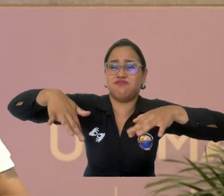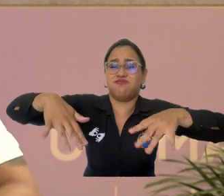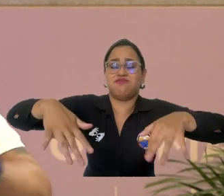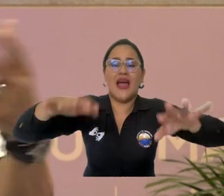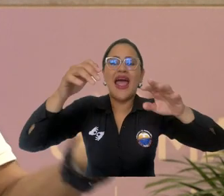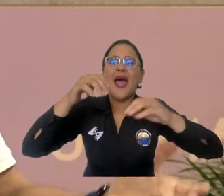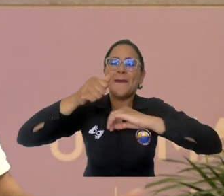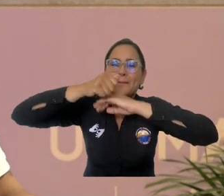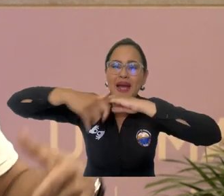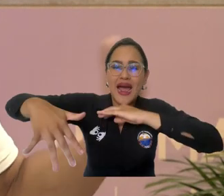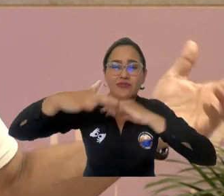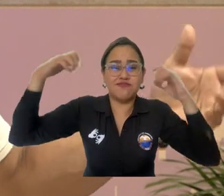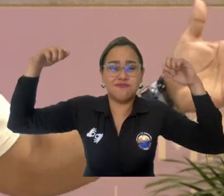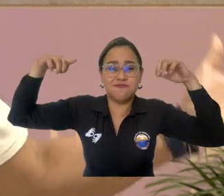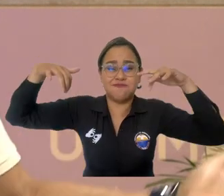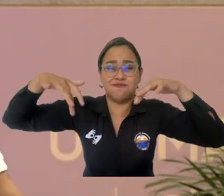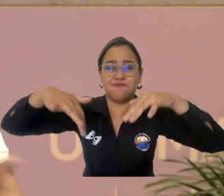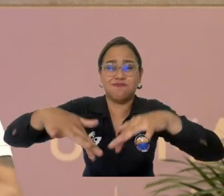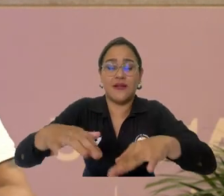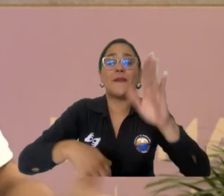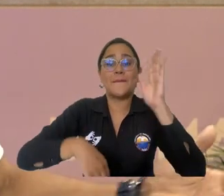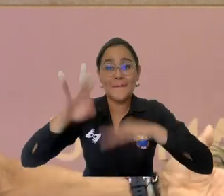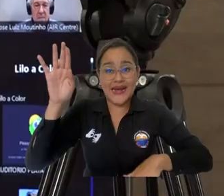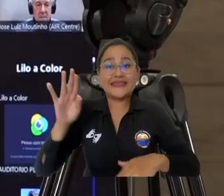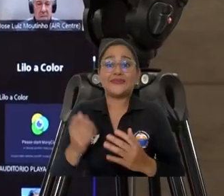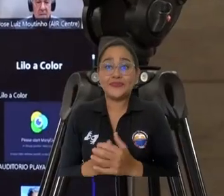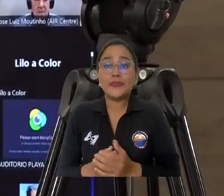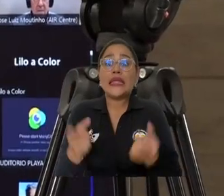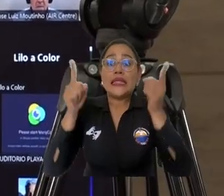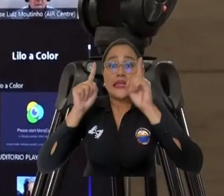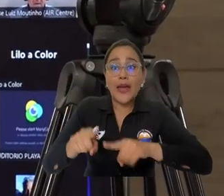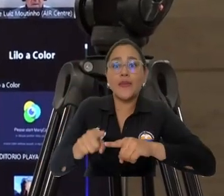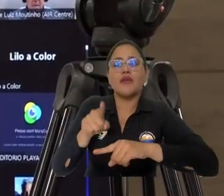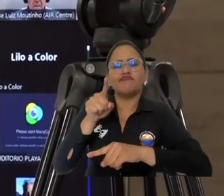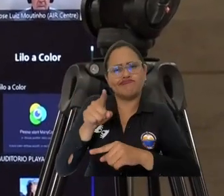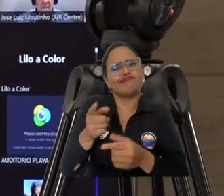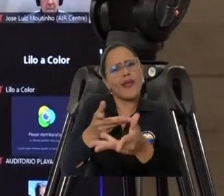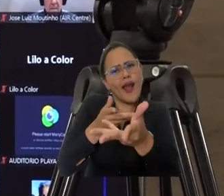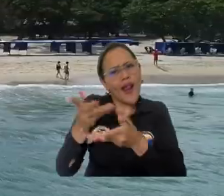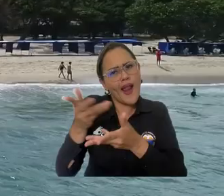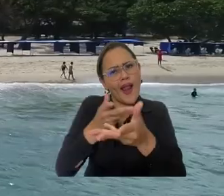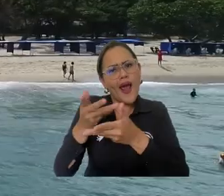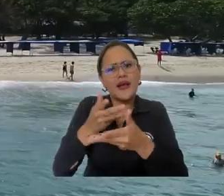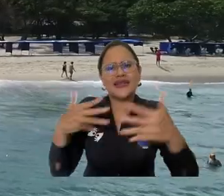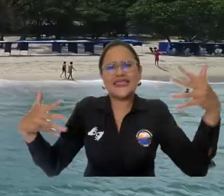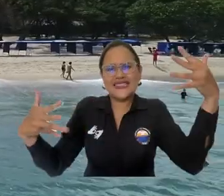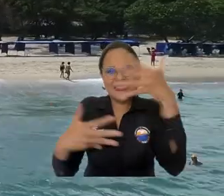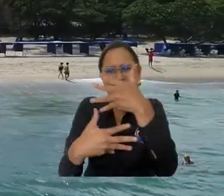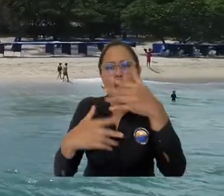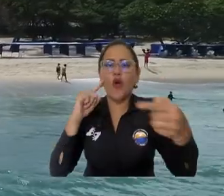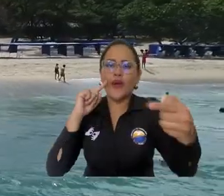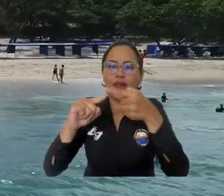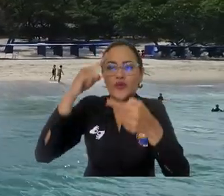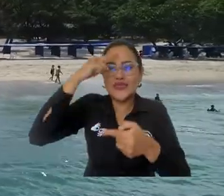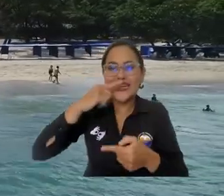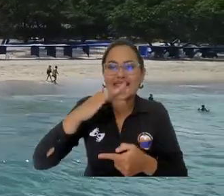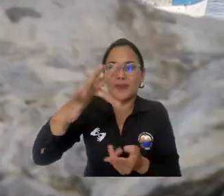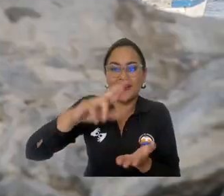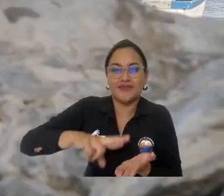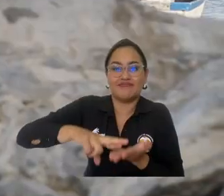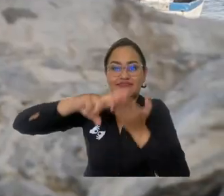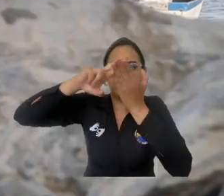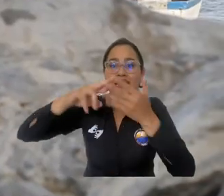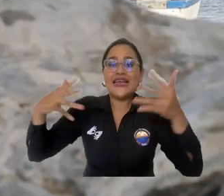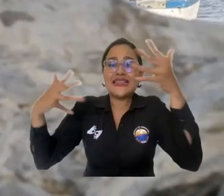las cordilleras y va bajando y termina en un mar, pero eso es de ida y vuelta. Asimismo, fue socializado el decálogo denominado Hacia una Santa